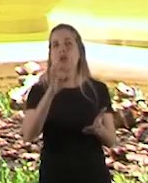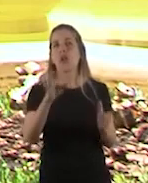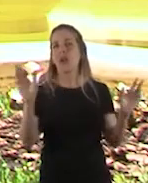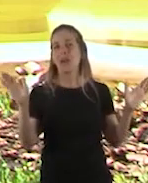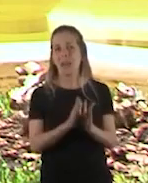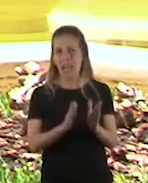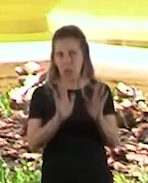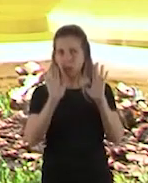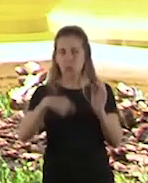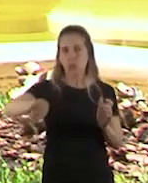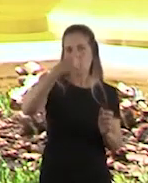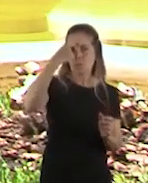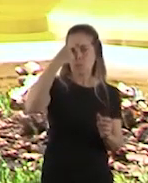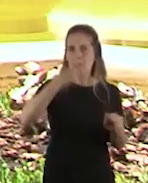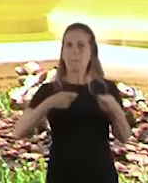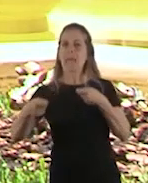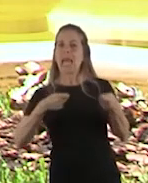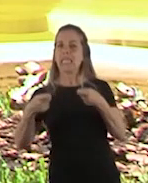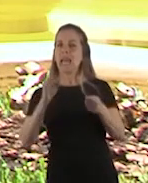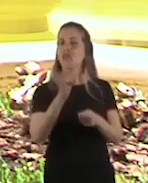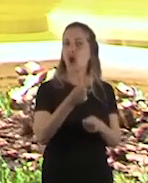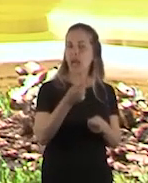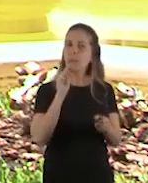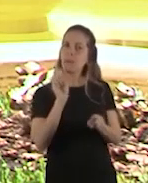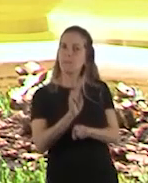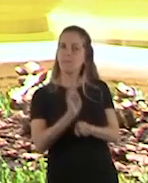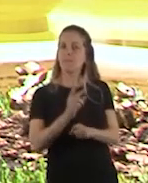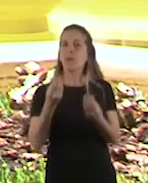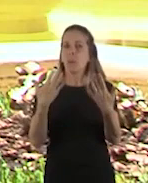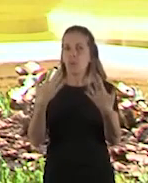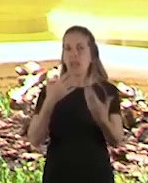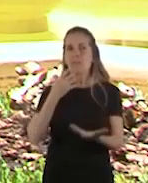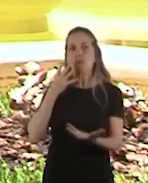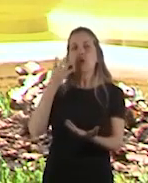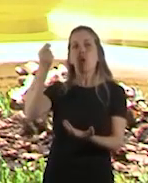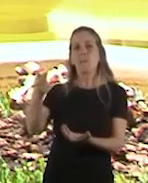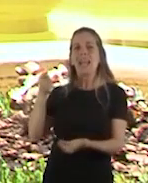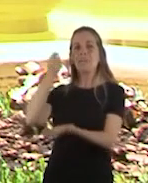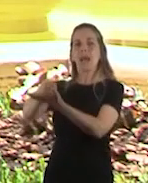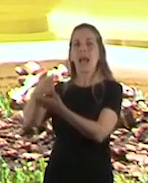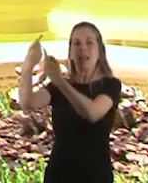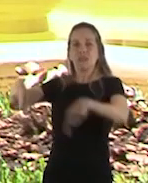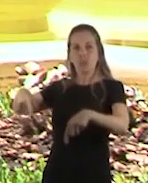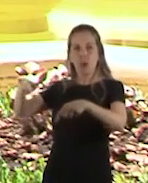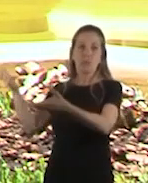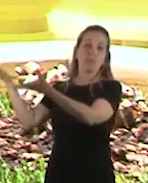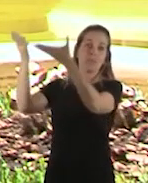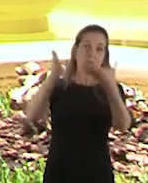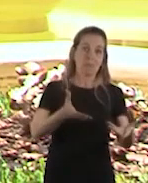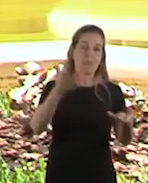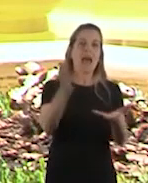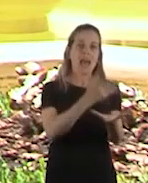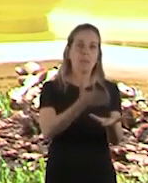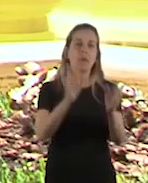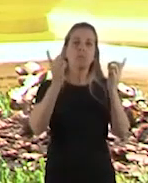administrar las divisas para asegurar la importación de insumos que garantizaran la producción. Otra vez el